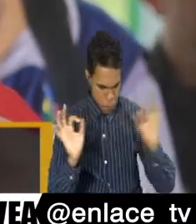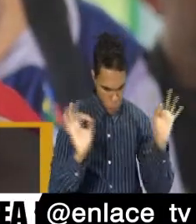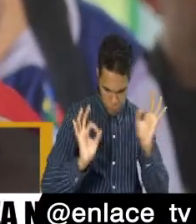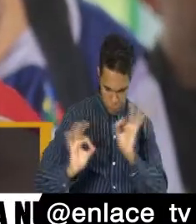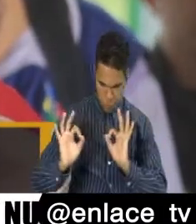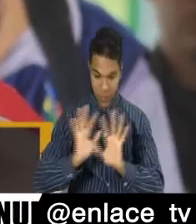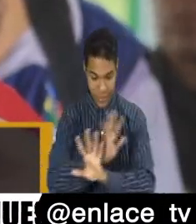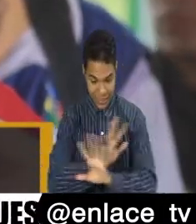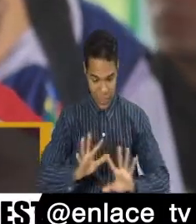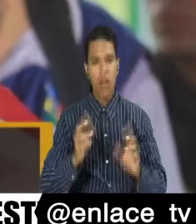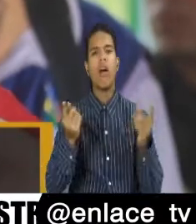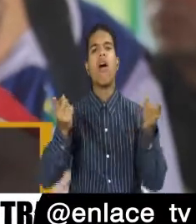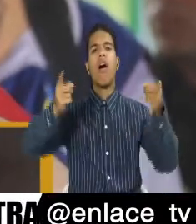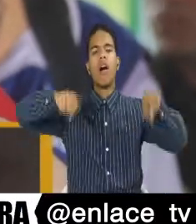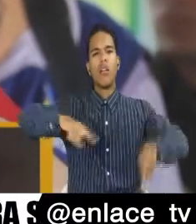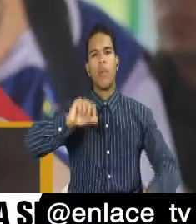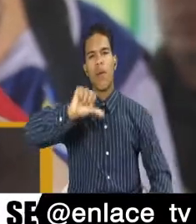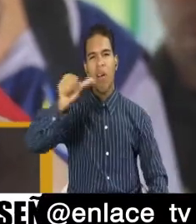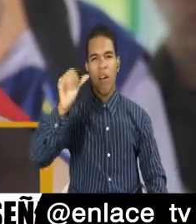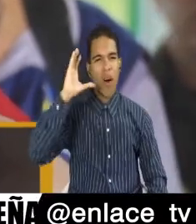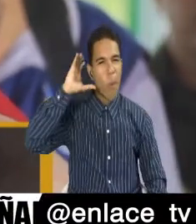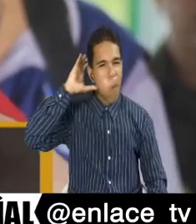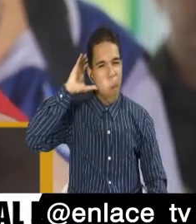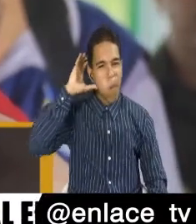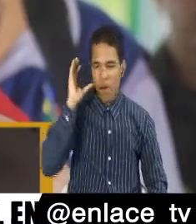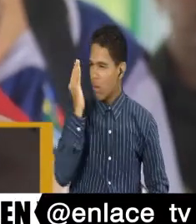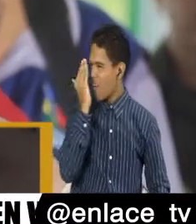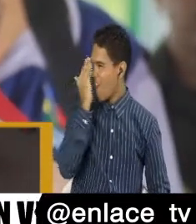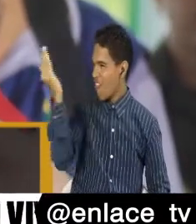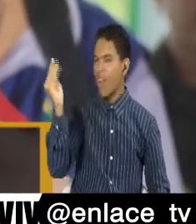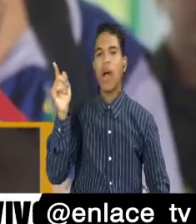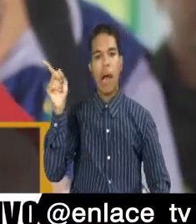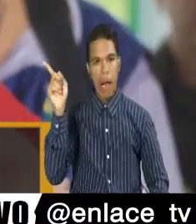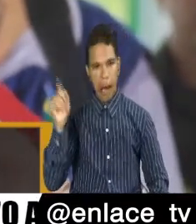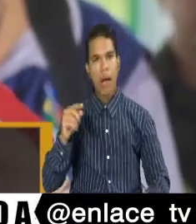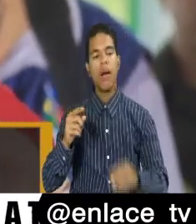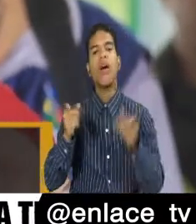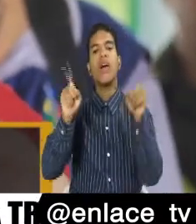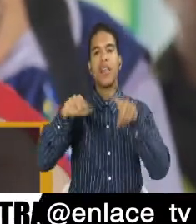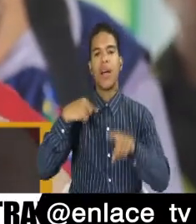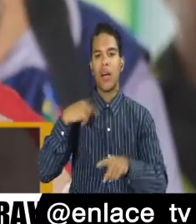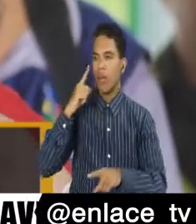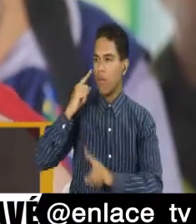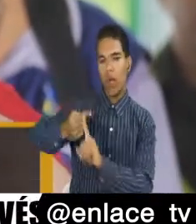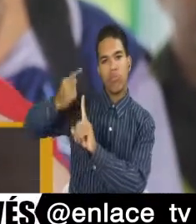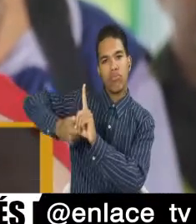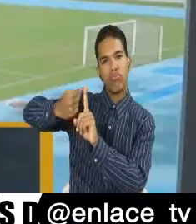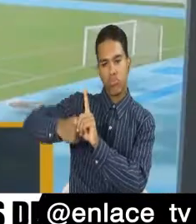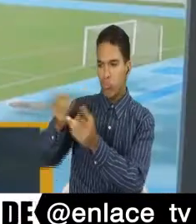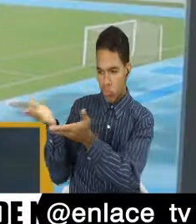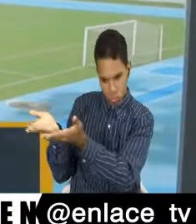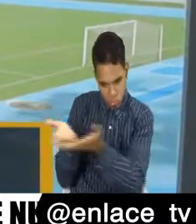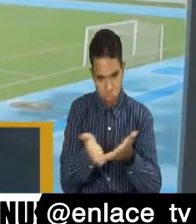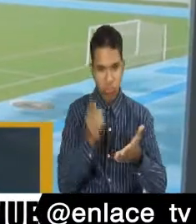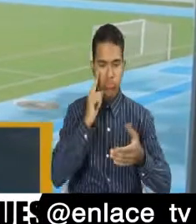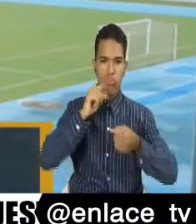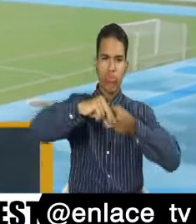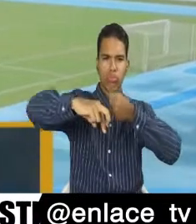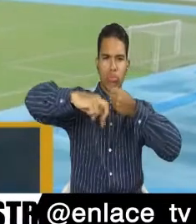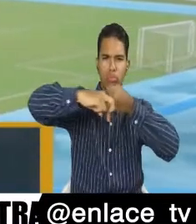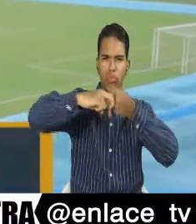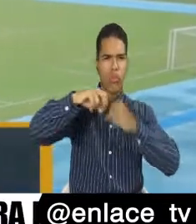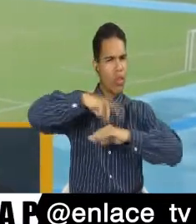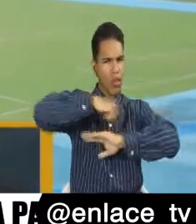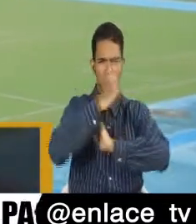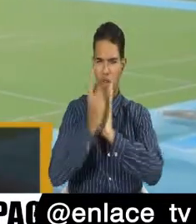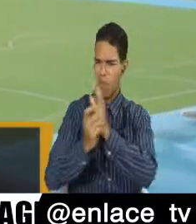que está al lado opuesto, también se la vamos a arrendar a la Alianza, para que Alianza tenga toda su sede